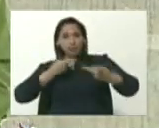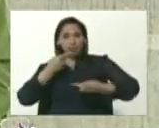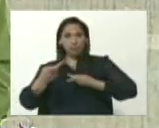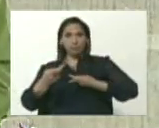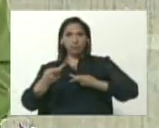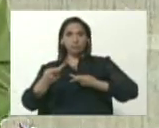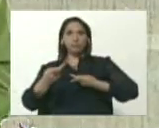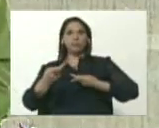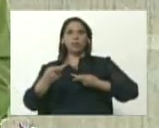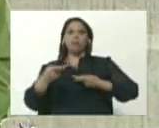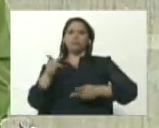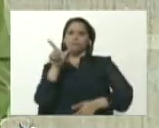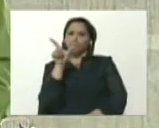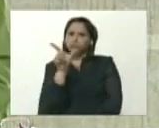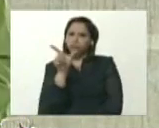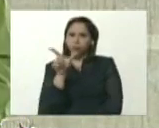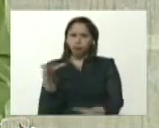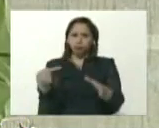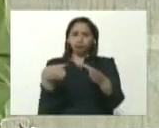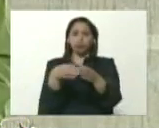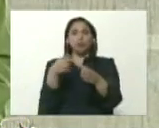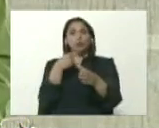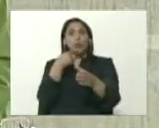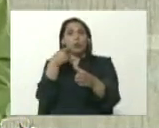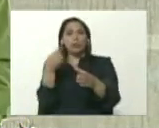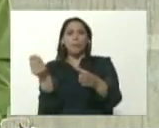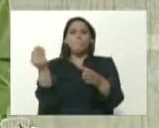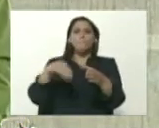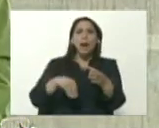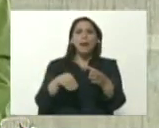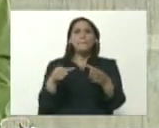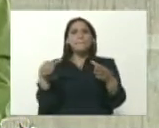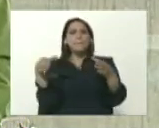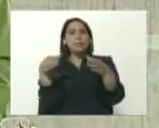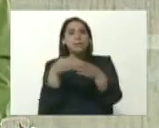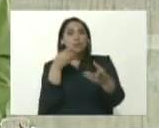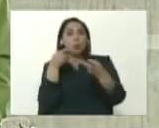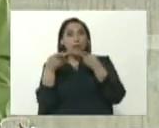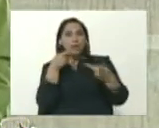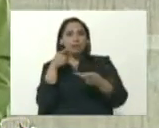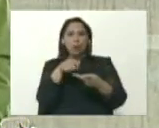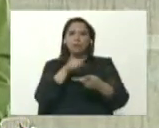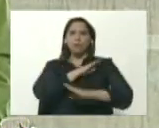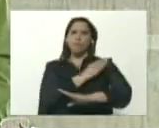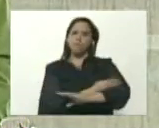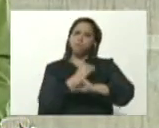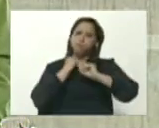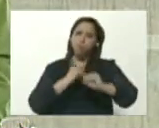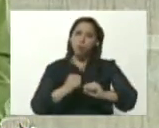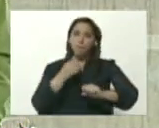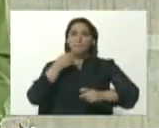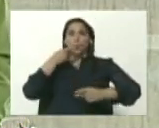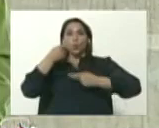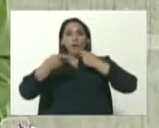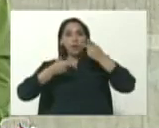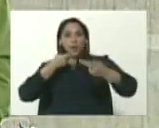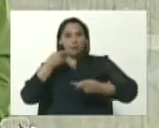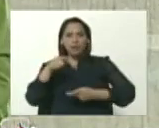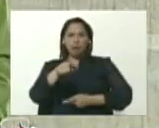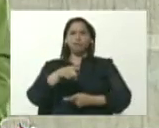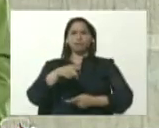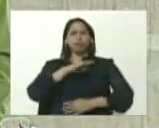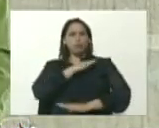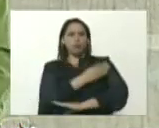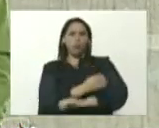El Partido Socialista Unido de Venezuela, yo lo digo, es más que un partido. Es una fuerza política, es una fuerza